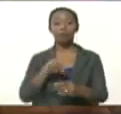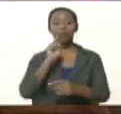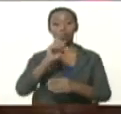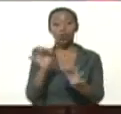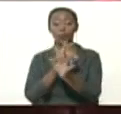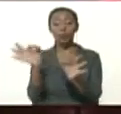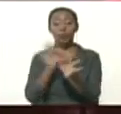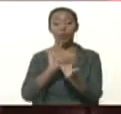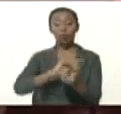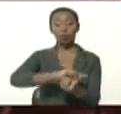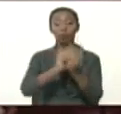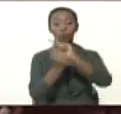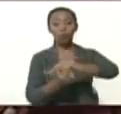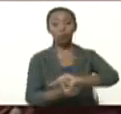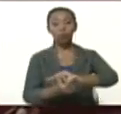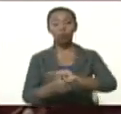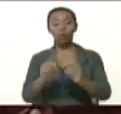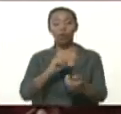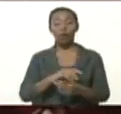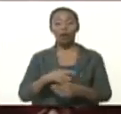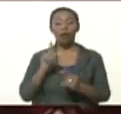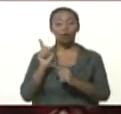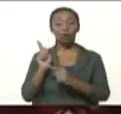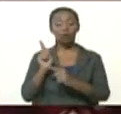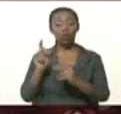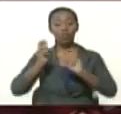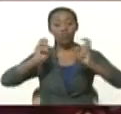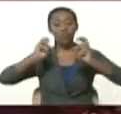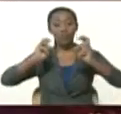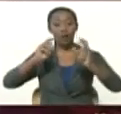le convirtieron en petros convertibles. O sea, usted puede ir